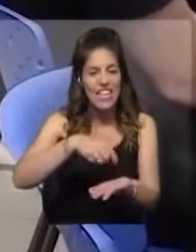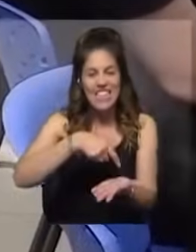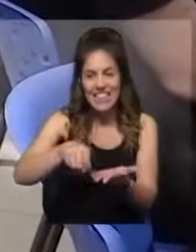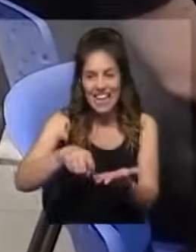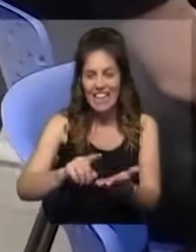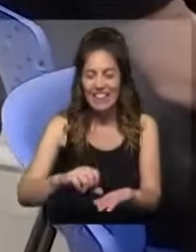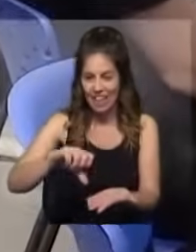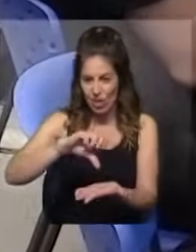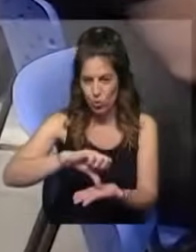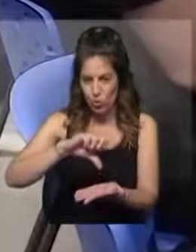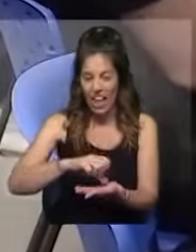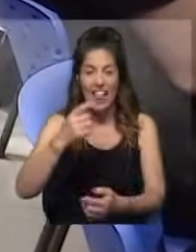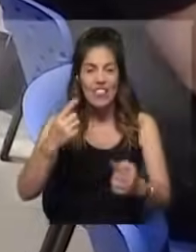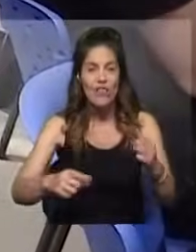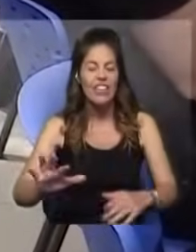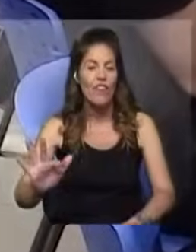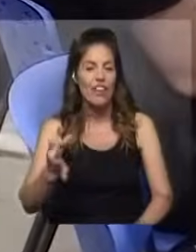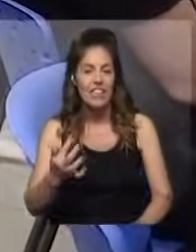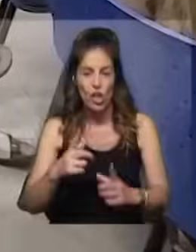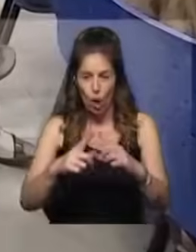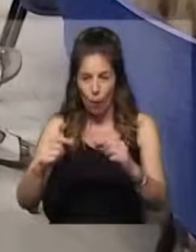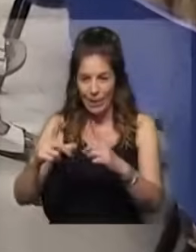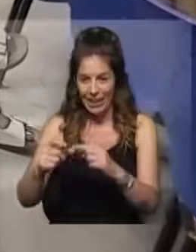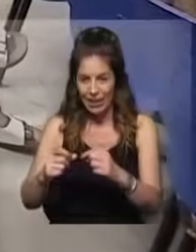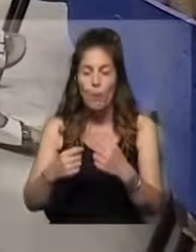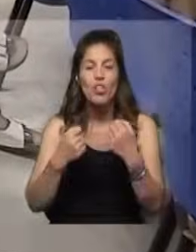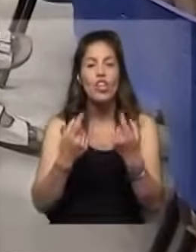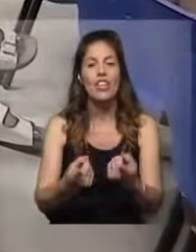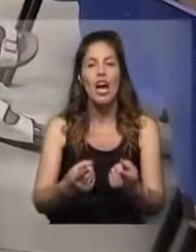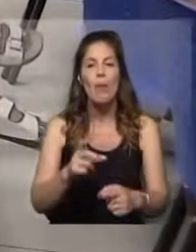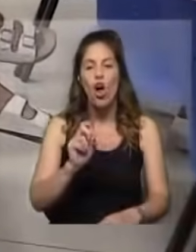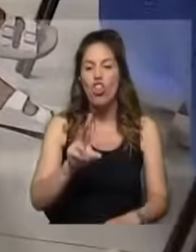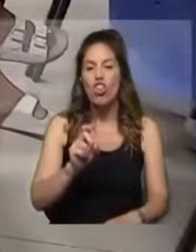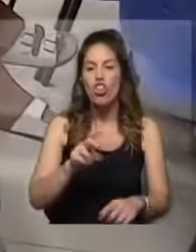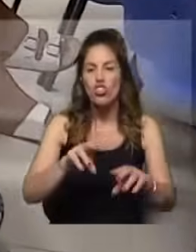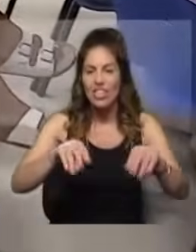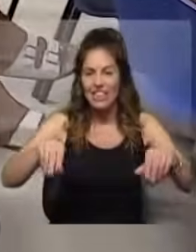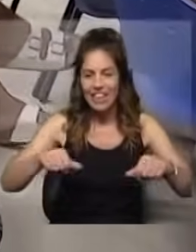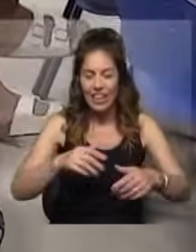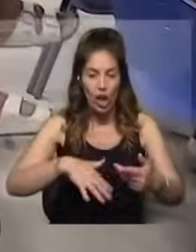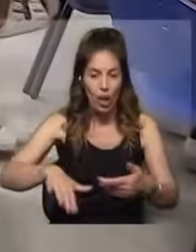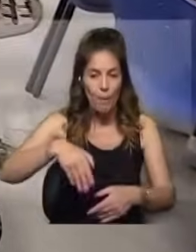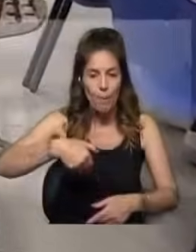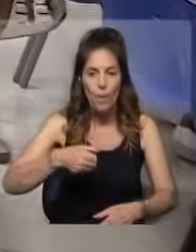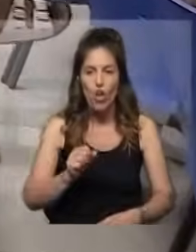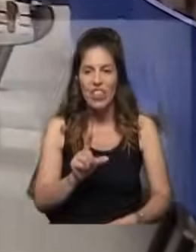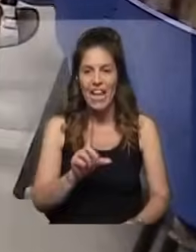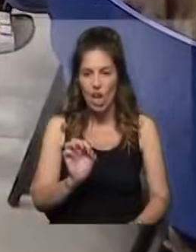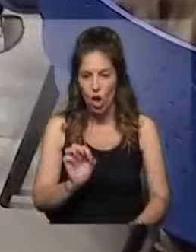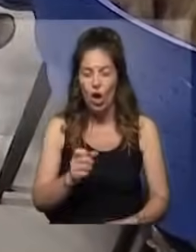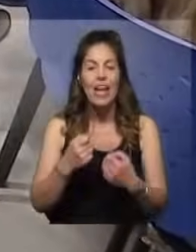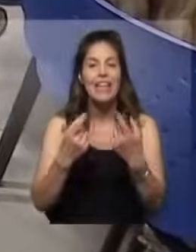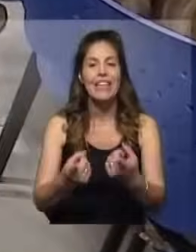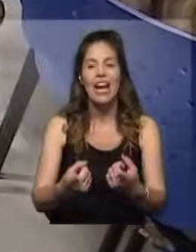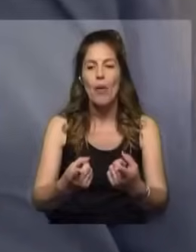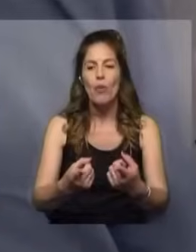ciudad a las distintas federaciones de cooperativas por eso entregamos 12 terrenos alrededor del mercado modelo enterramos